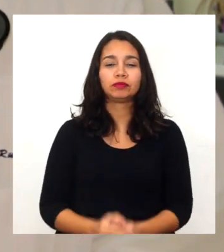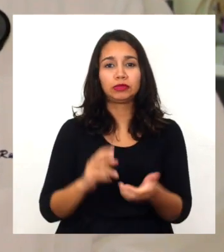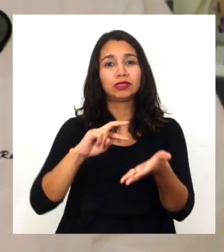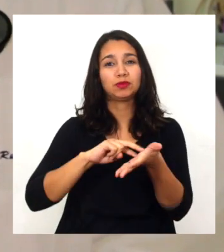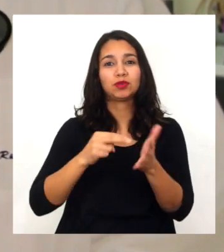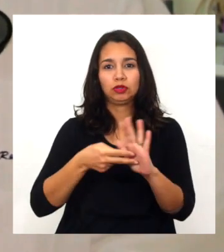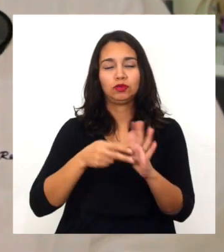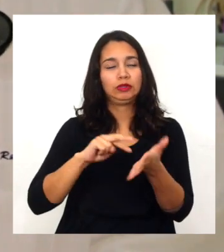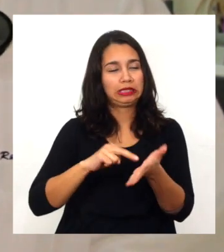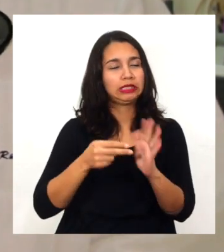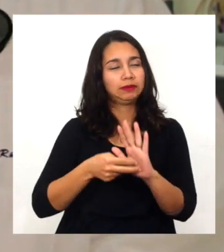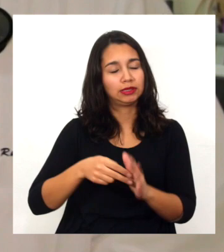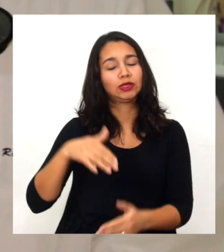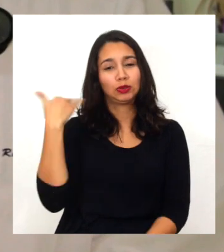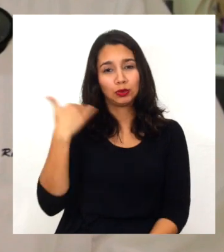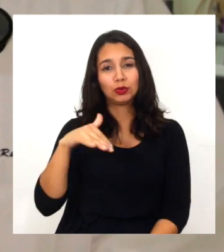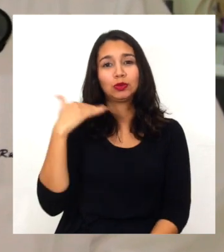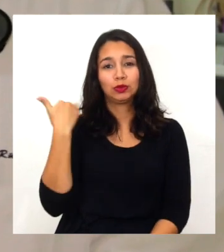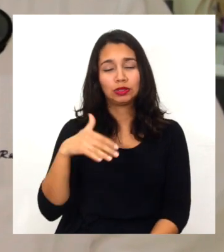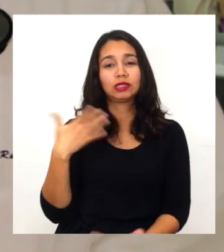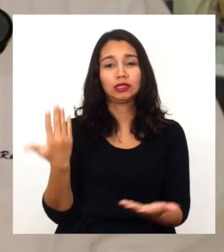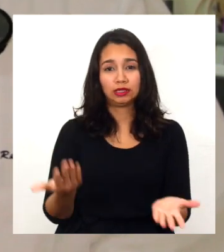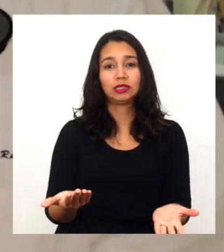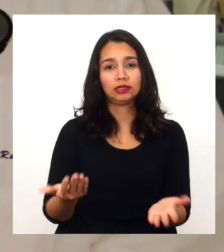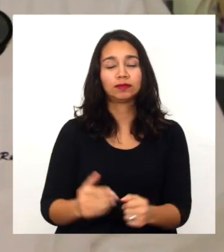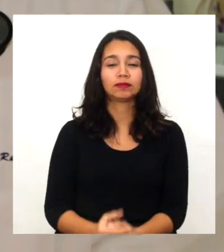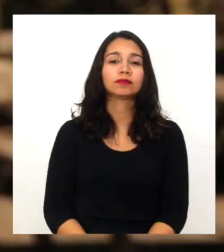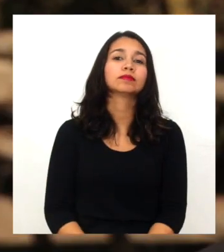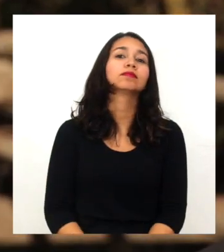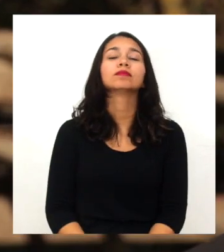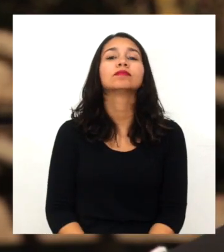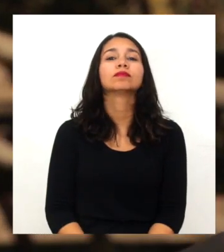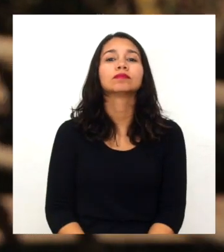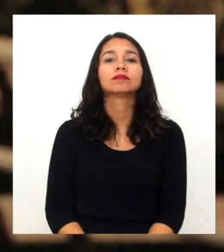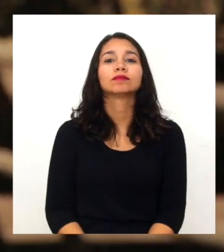tiene un grado importante de gravedad.